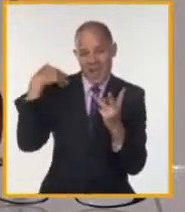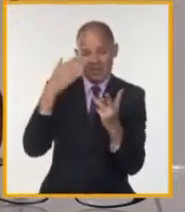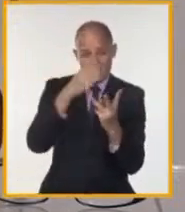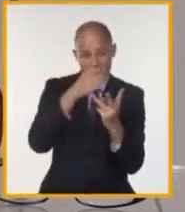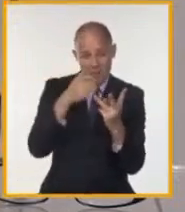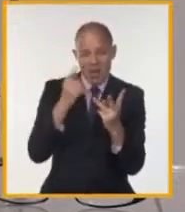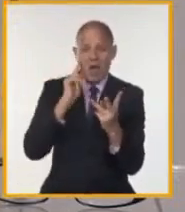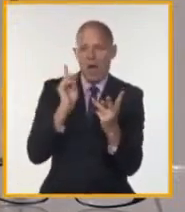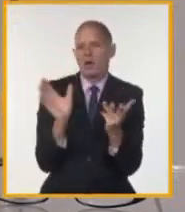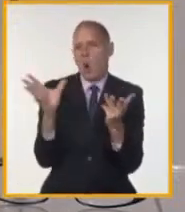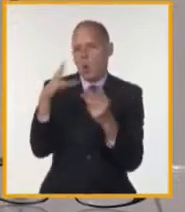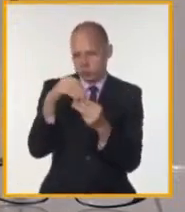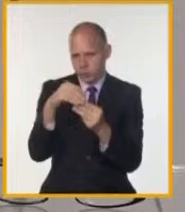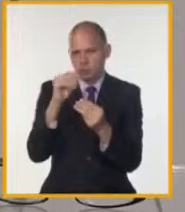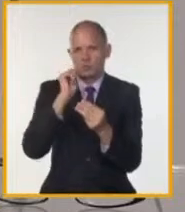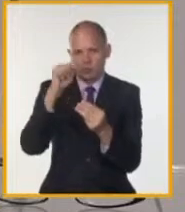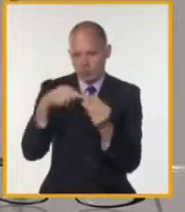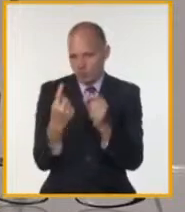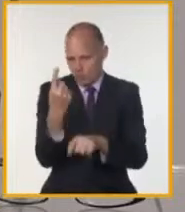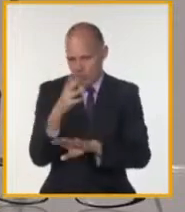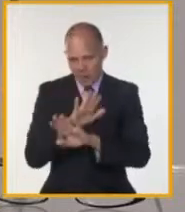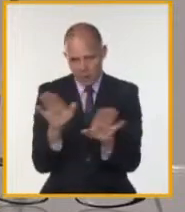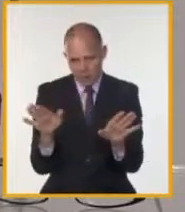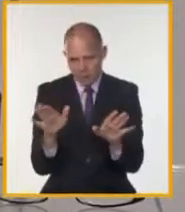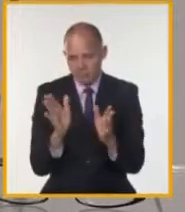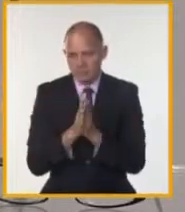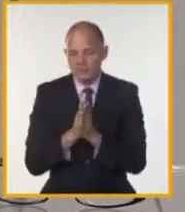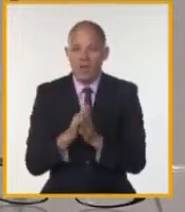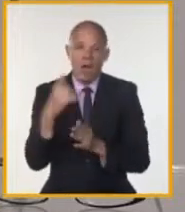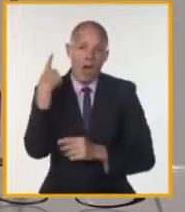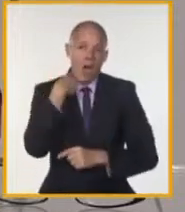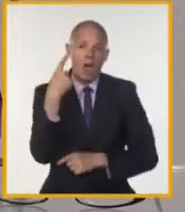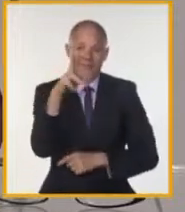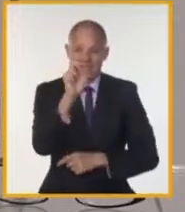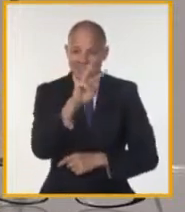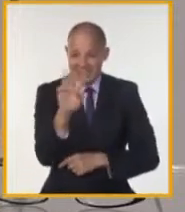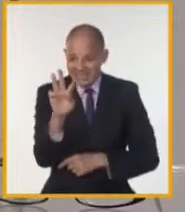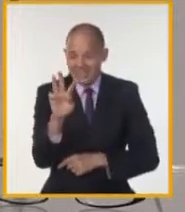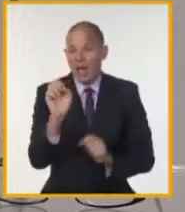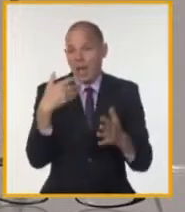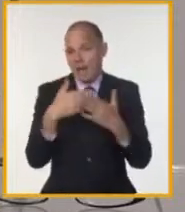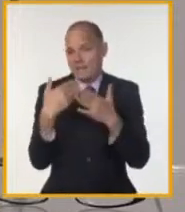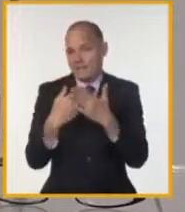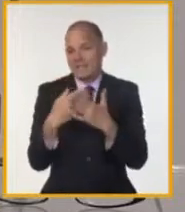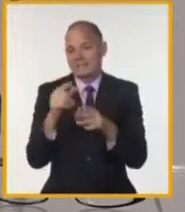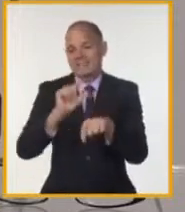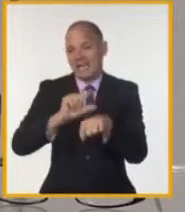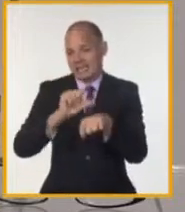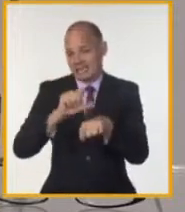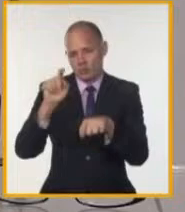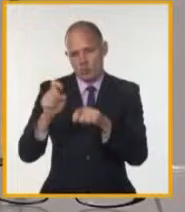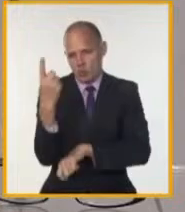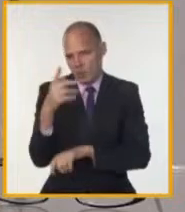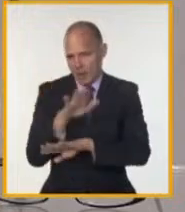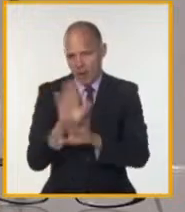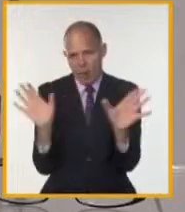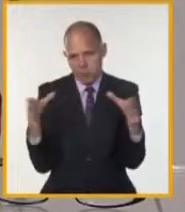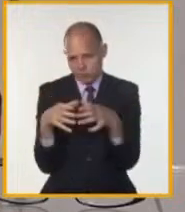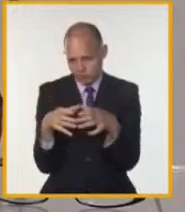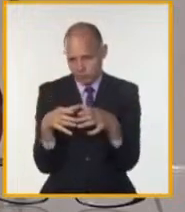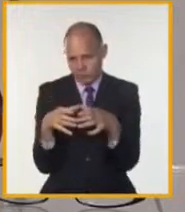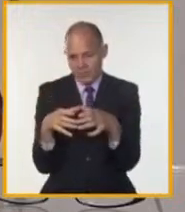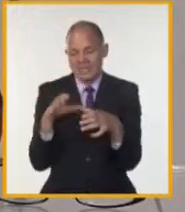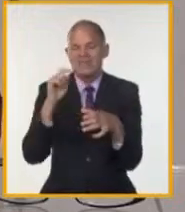servicio de ruta y el servicio regular. Es decir, que a partir del año 2023, esta empresa de Taxis Cuba queda formada por